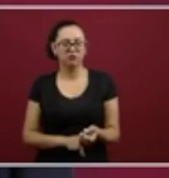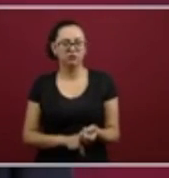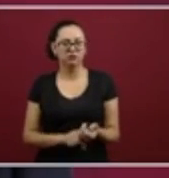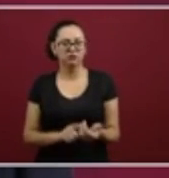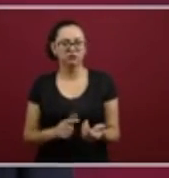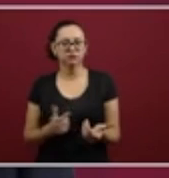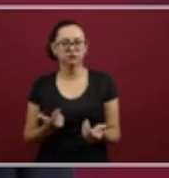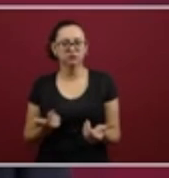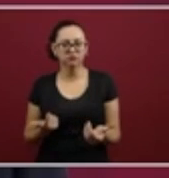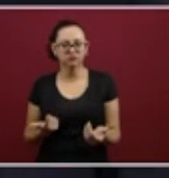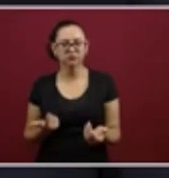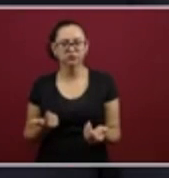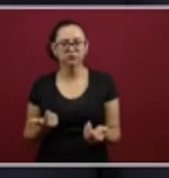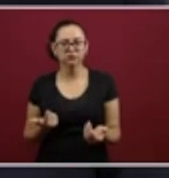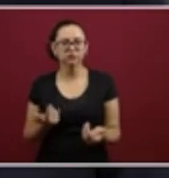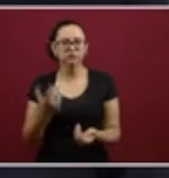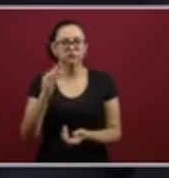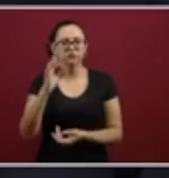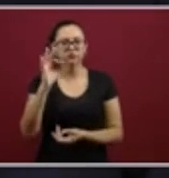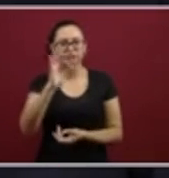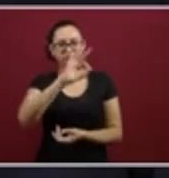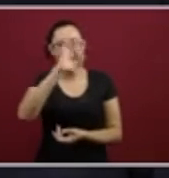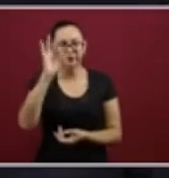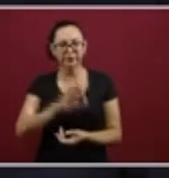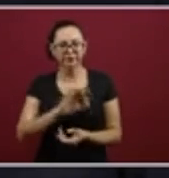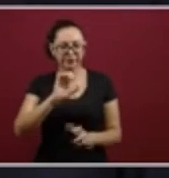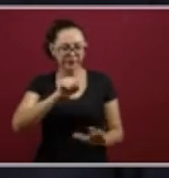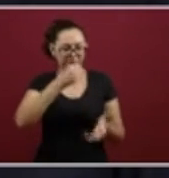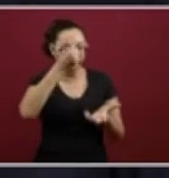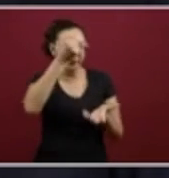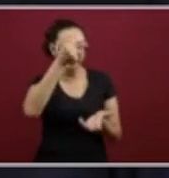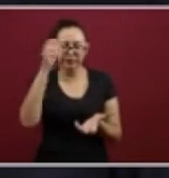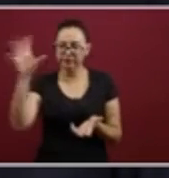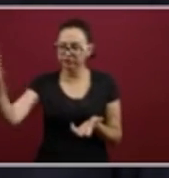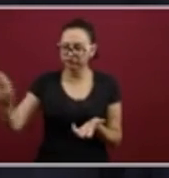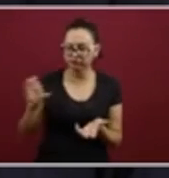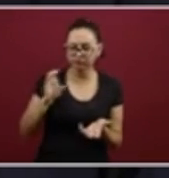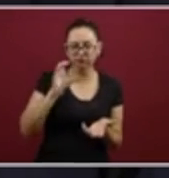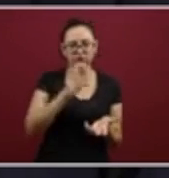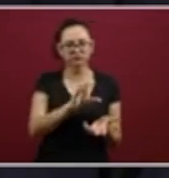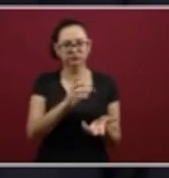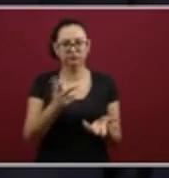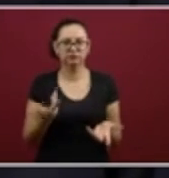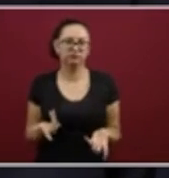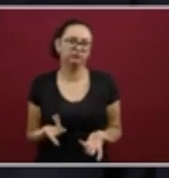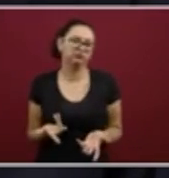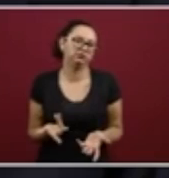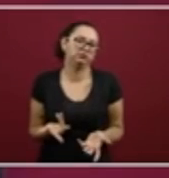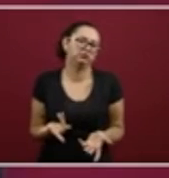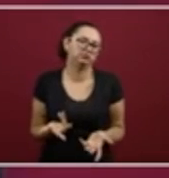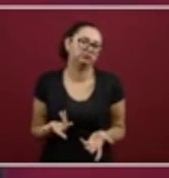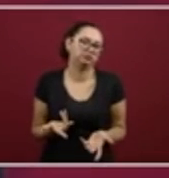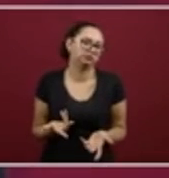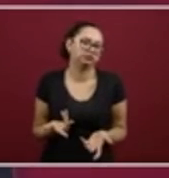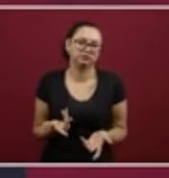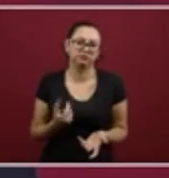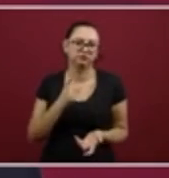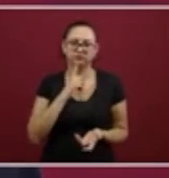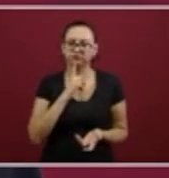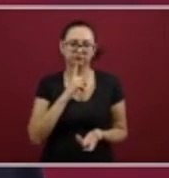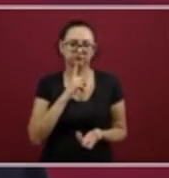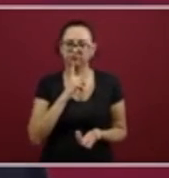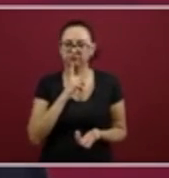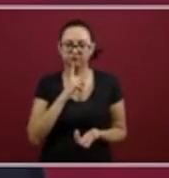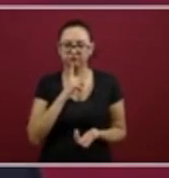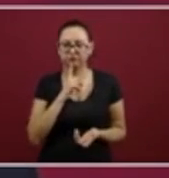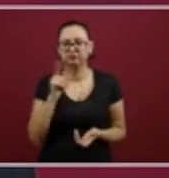financiar el 40% del presupuesto nacional. No le dejaban nada. Pues por eso